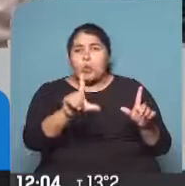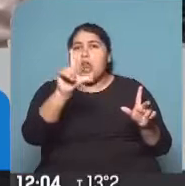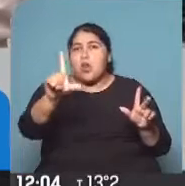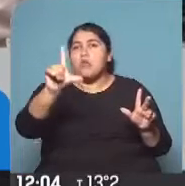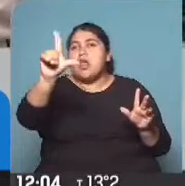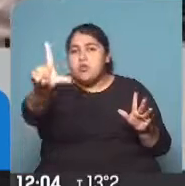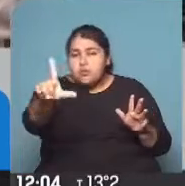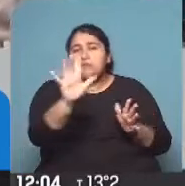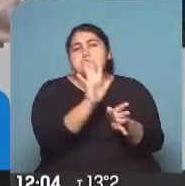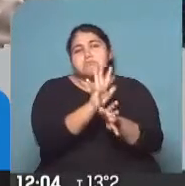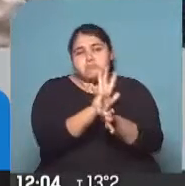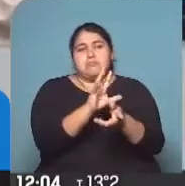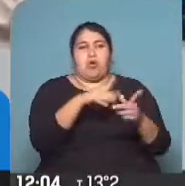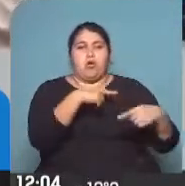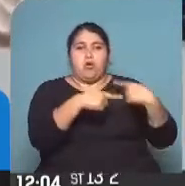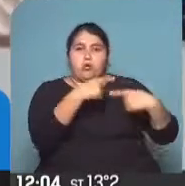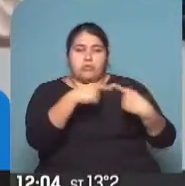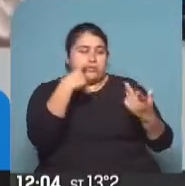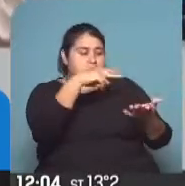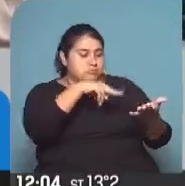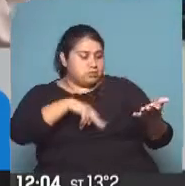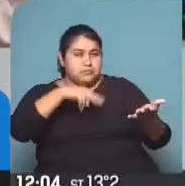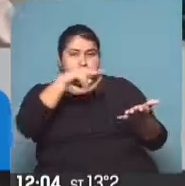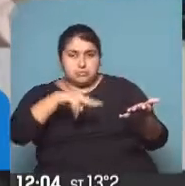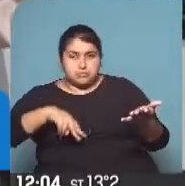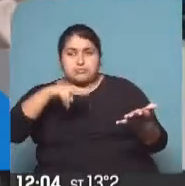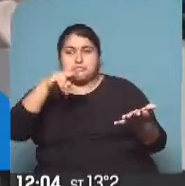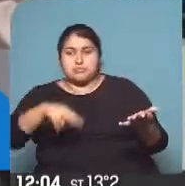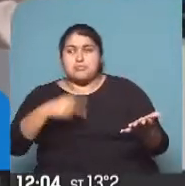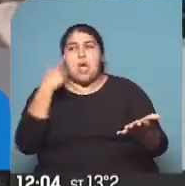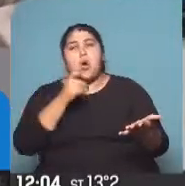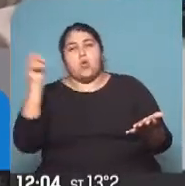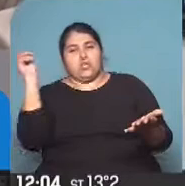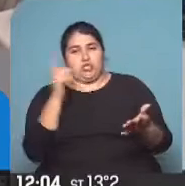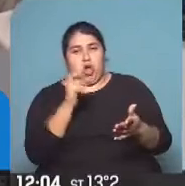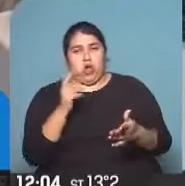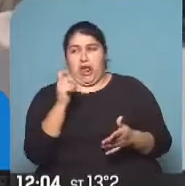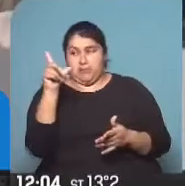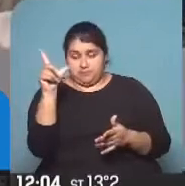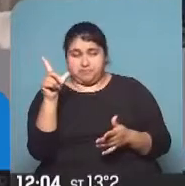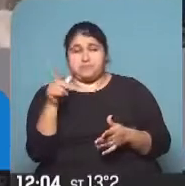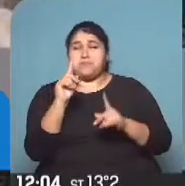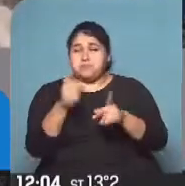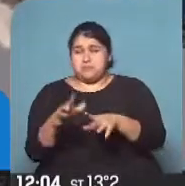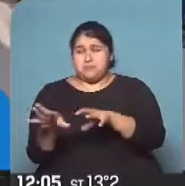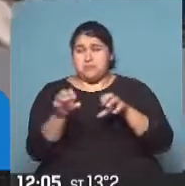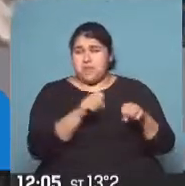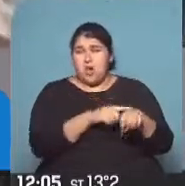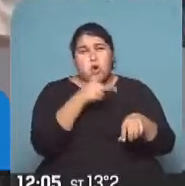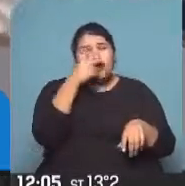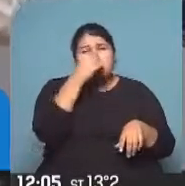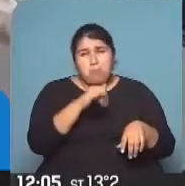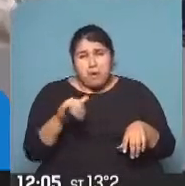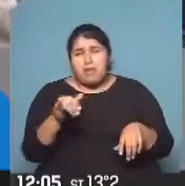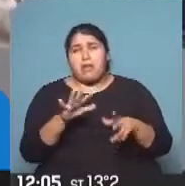para continuar justamente con la lectura de esta elevación a juicio oral. Lo cierto es que desde muy temprano, cerca de las 8:30, llegaron hasta